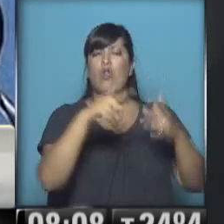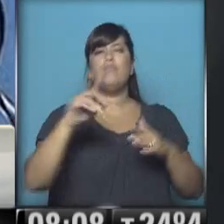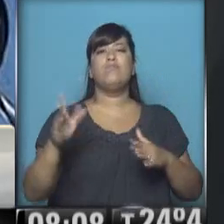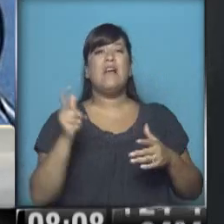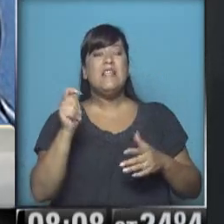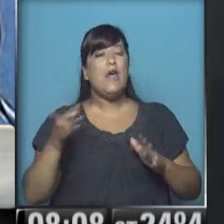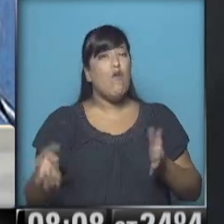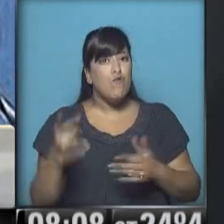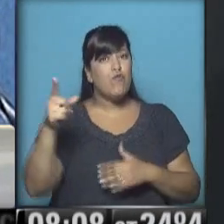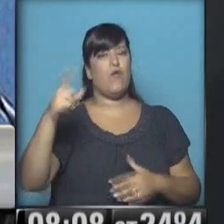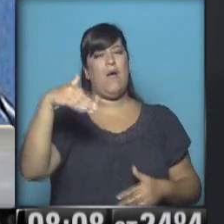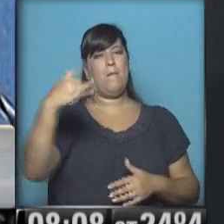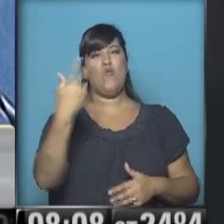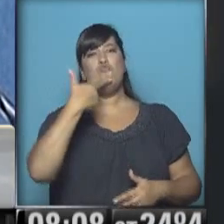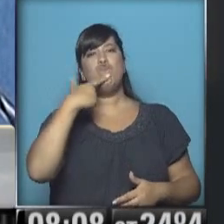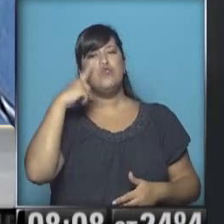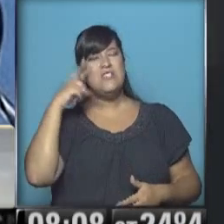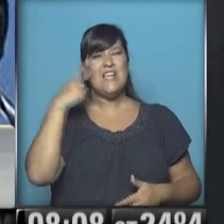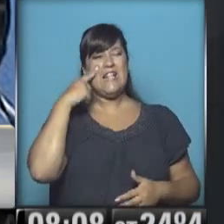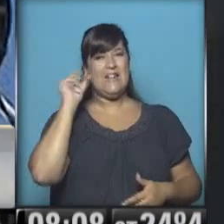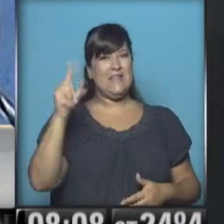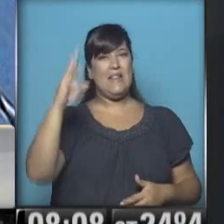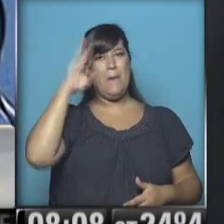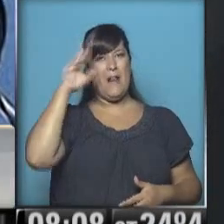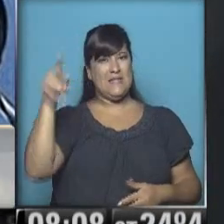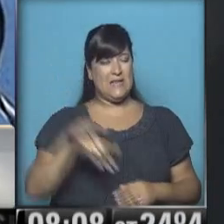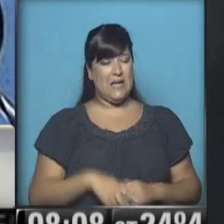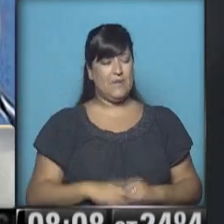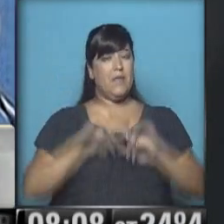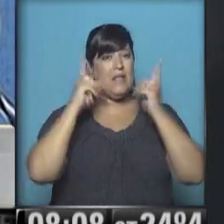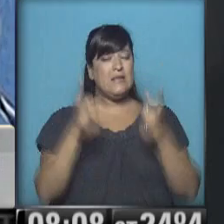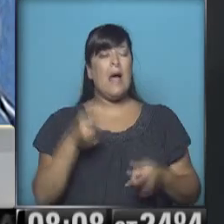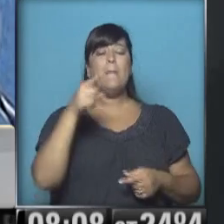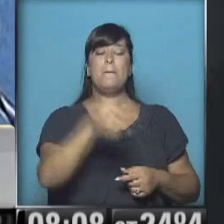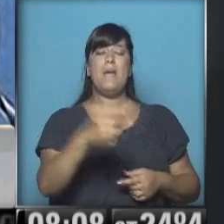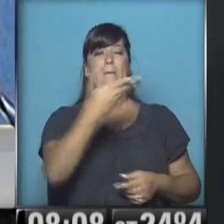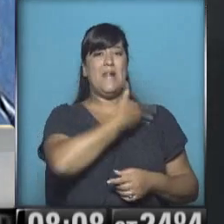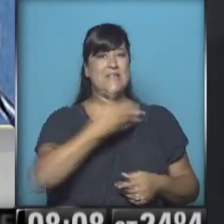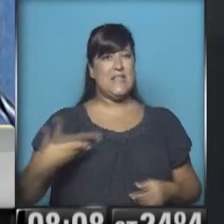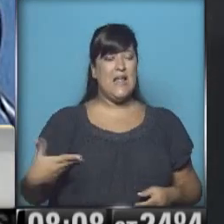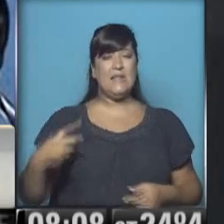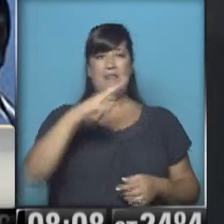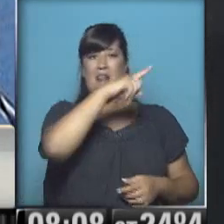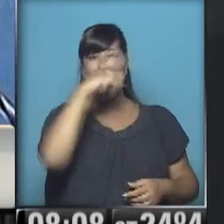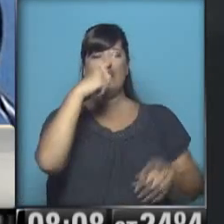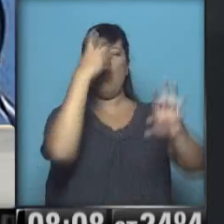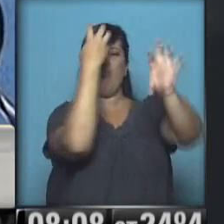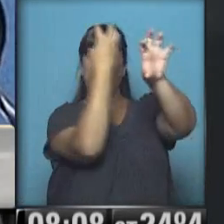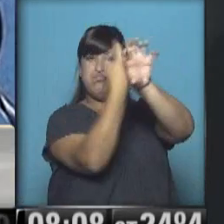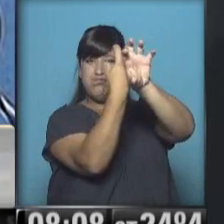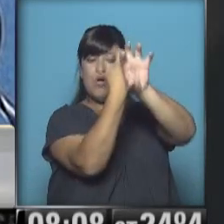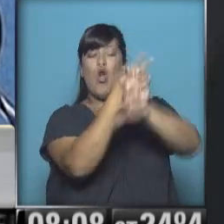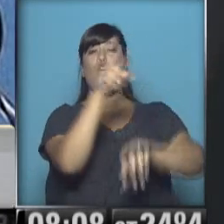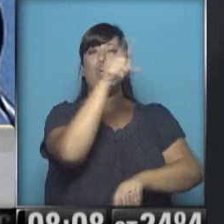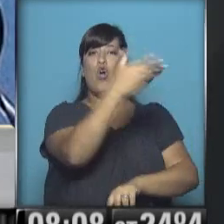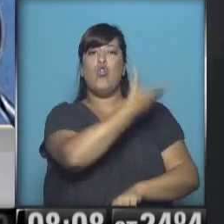Mussi, que es el intendente de Berazategui. También la Presidenta de la Nación en teleconferencia con el